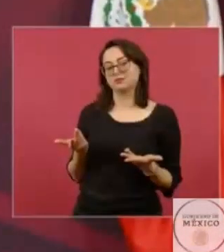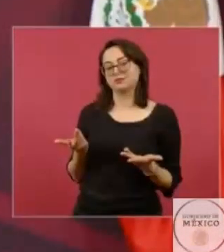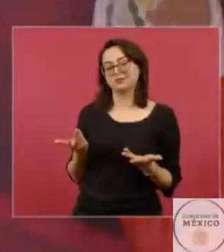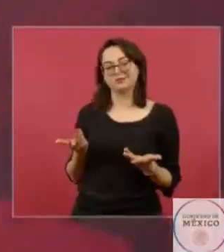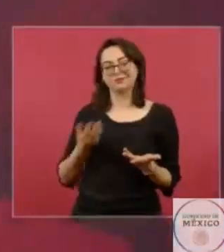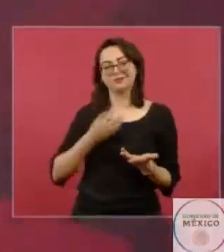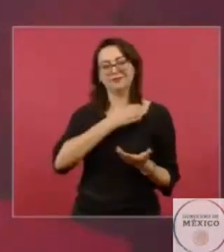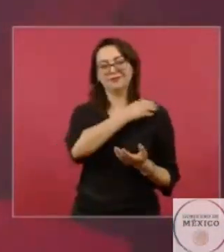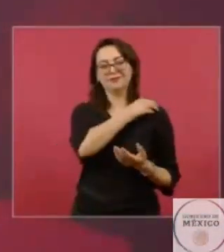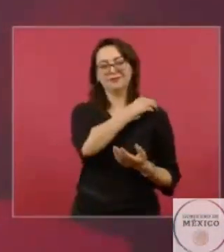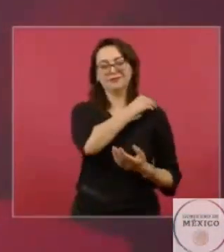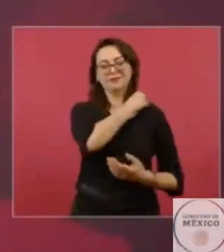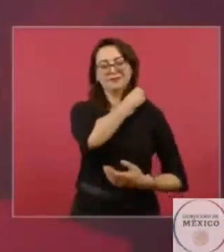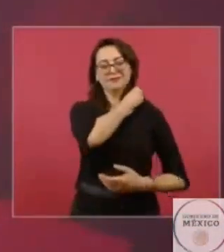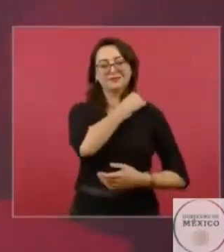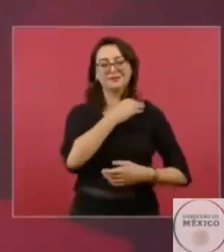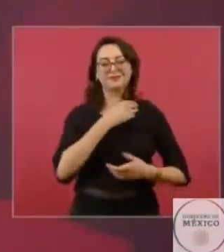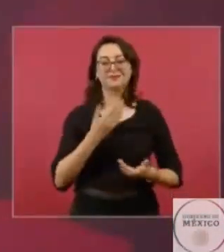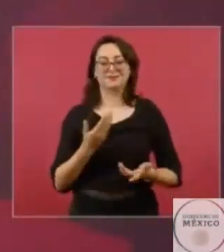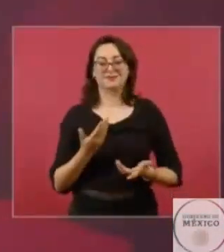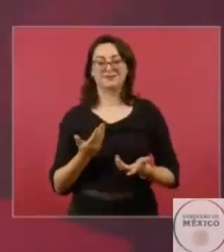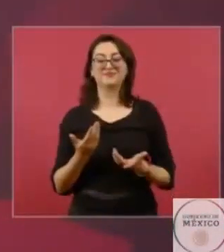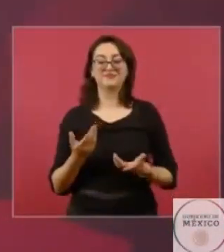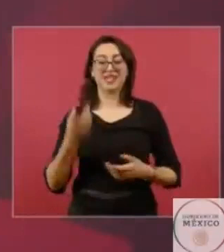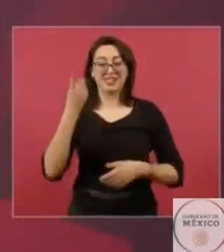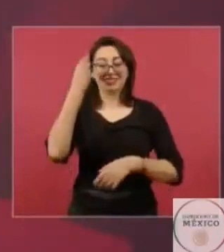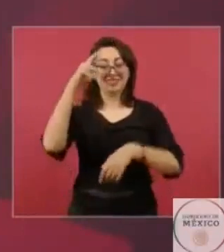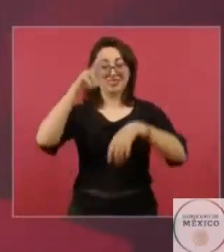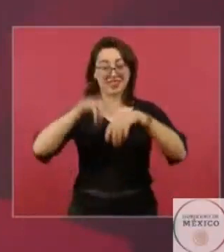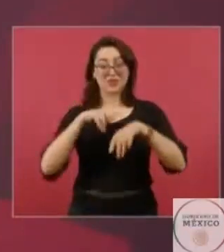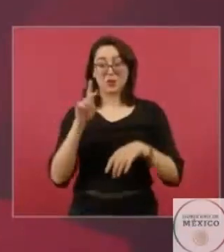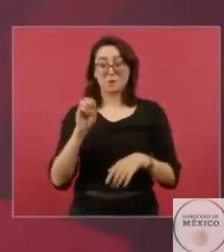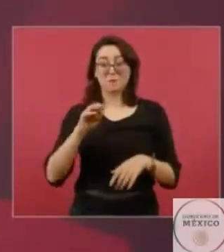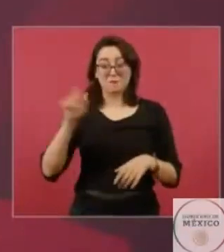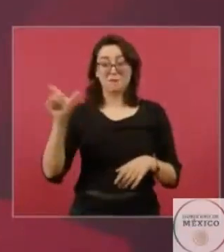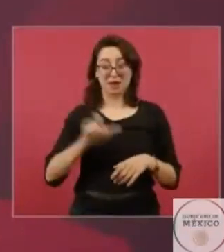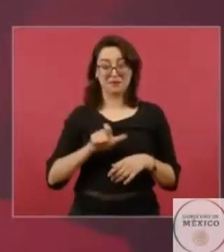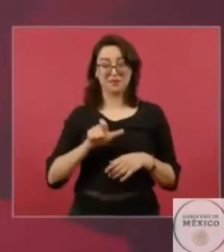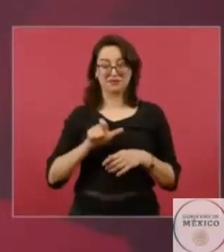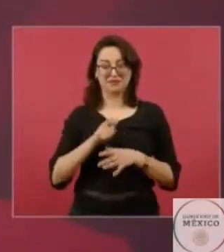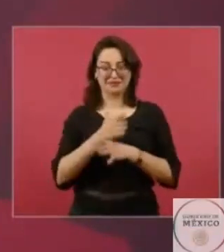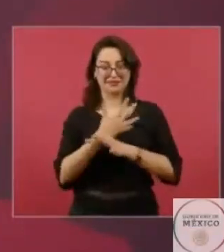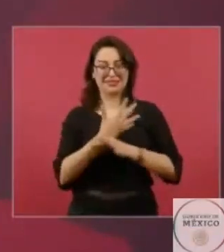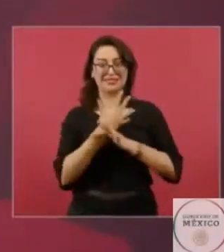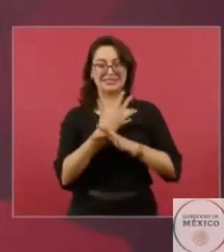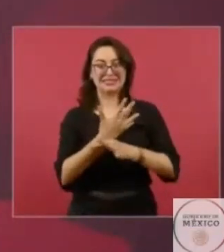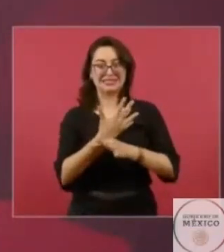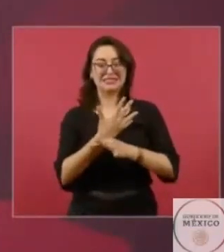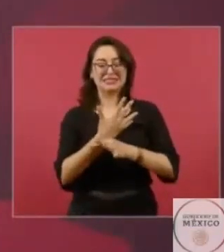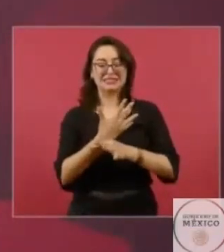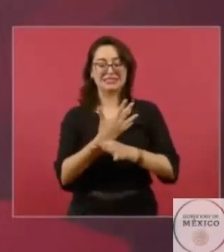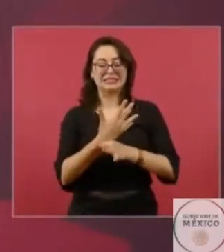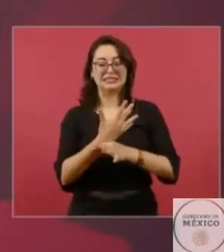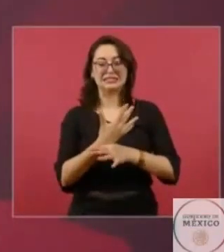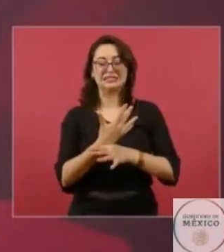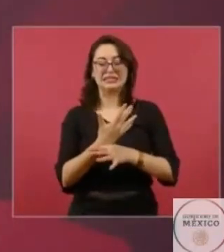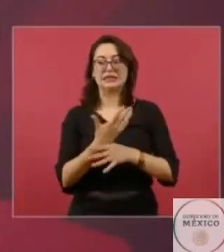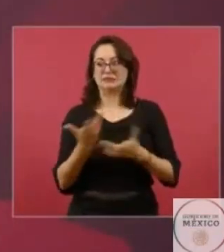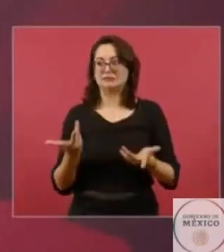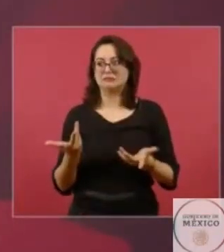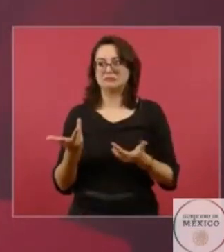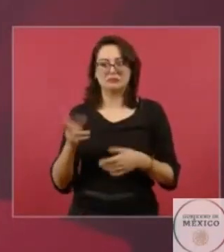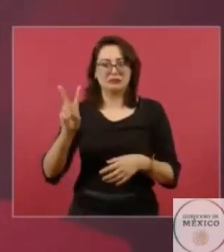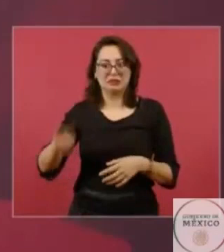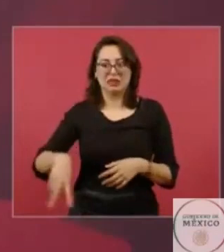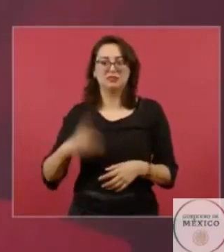Porque así está en el testimonio del director de Pemex, que está en la cárcel, los detenido, Mochis,